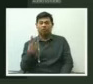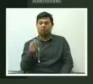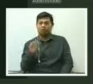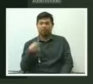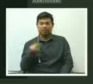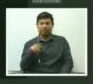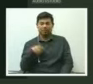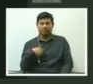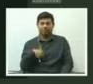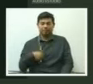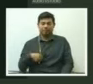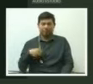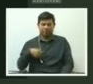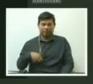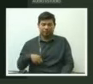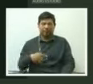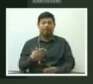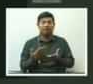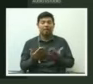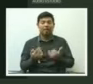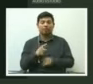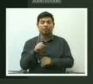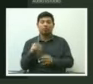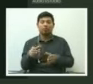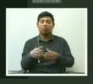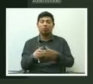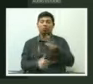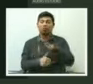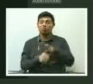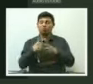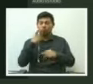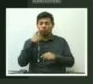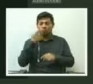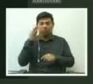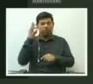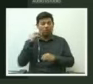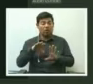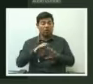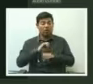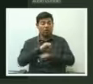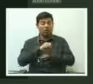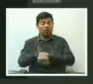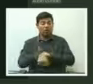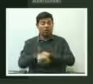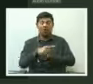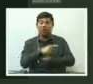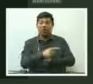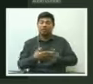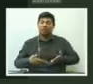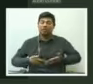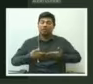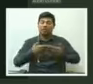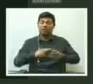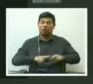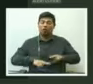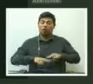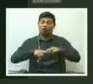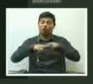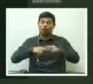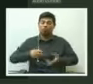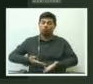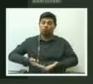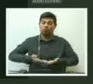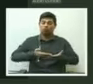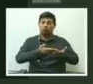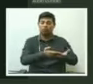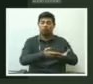19.992.000 pesos. En materia de acuerdo, entonces, se solicita al Honorable Consejo Municipal tomar acuerdo para aprobar la subvención municipal para el Grupo de Orientación y Ayuda a Damnificados por